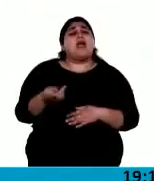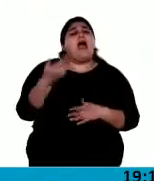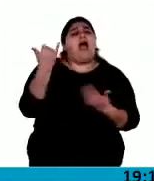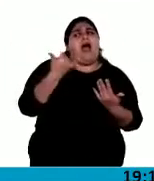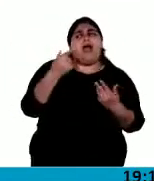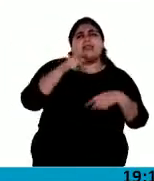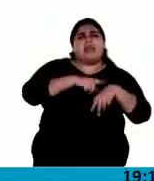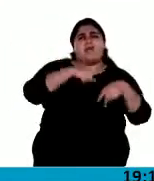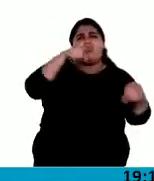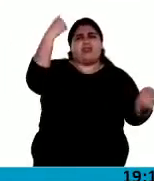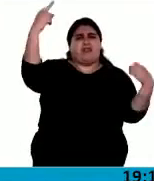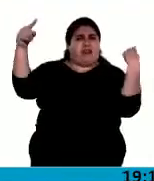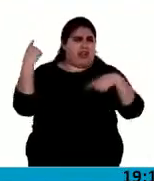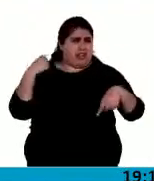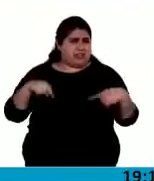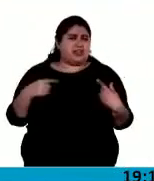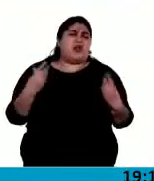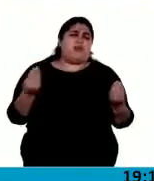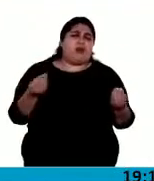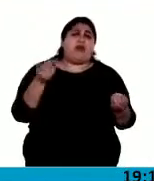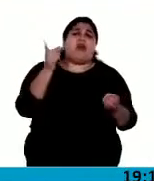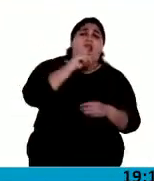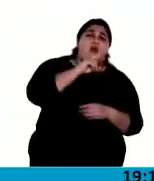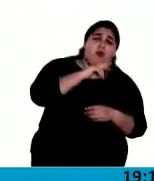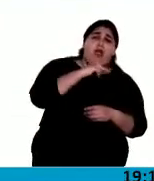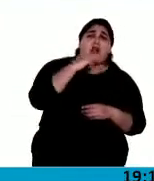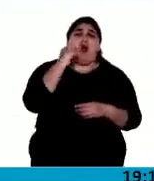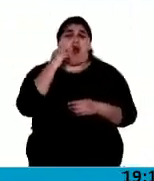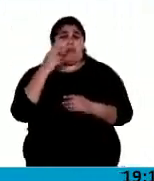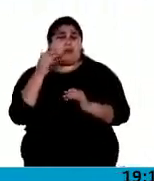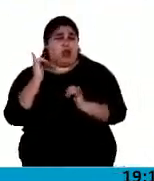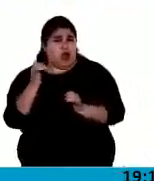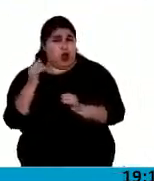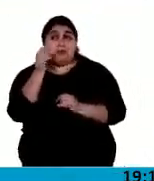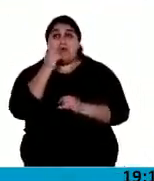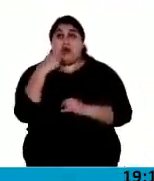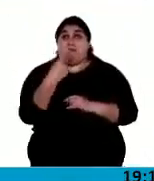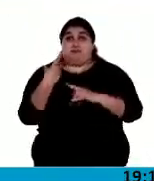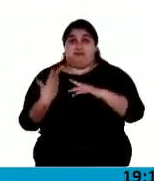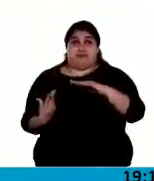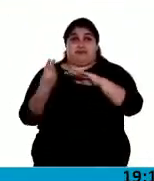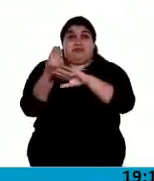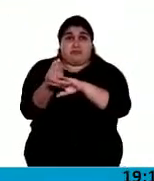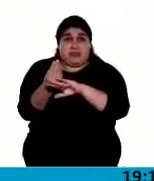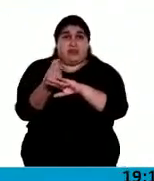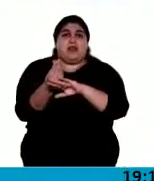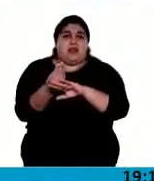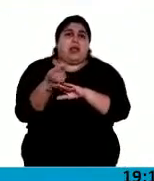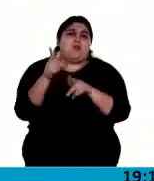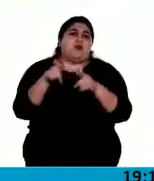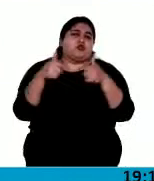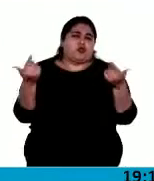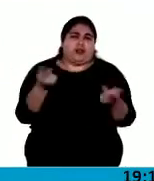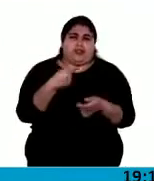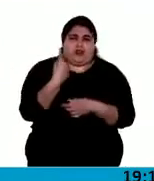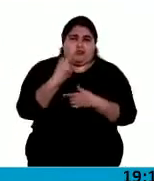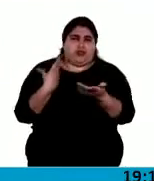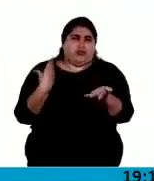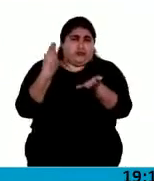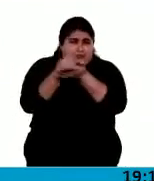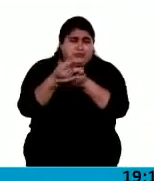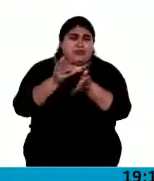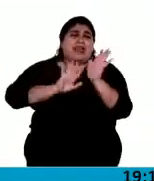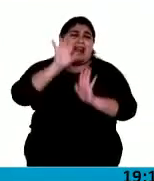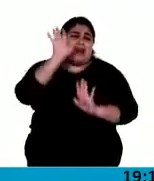entre la mujer o el hombre joven que recién ingresa a esta cámara que por suerte hemos votado el fin de las reelecciones indefinidas